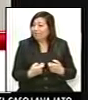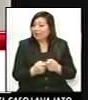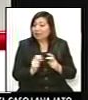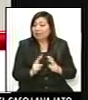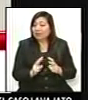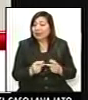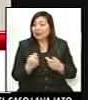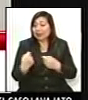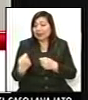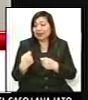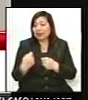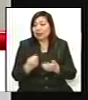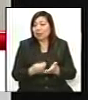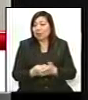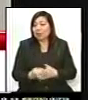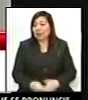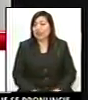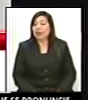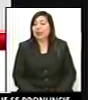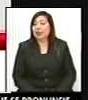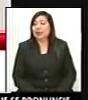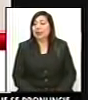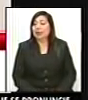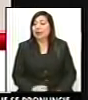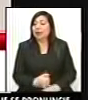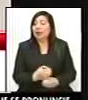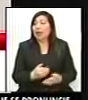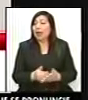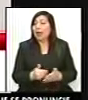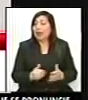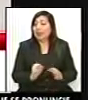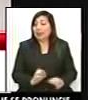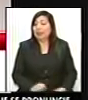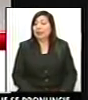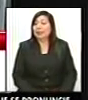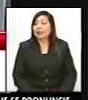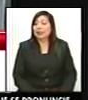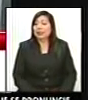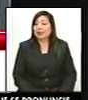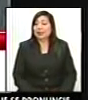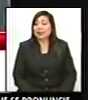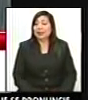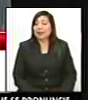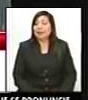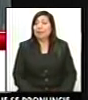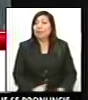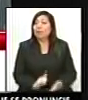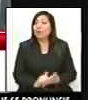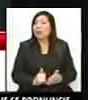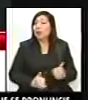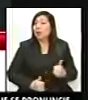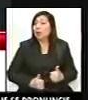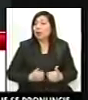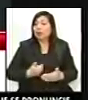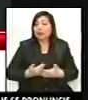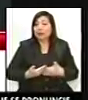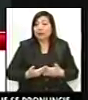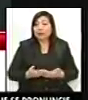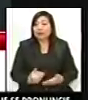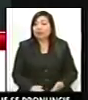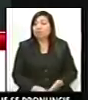veía obligado a comprar por las disposiciones normativas antes citadas, lo cual le generó y